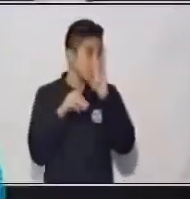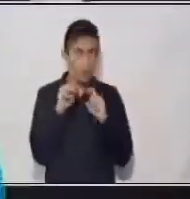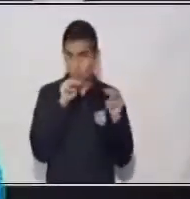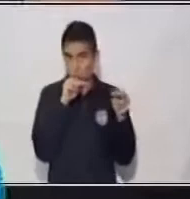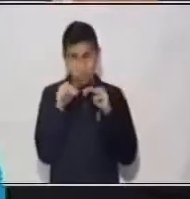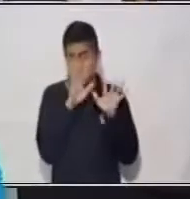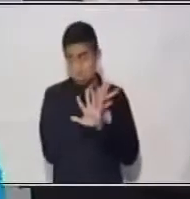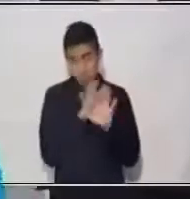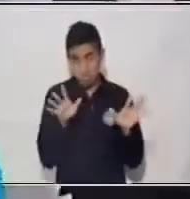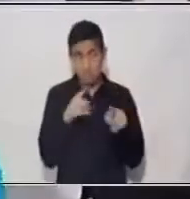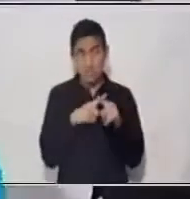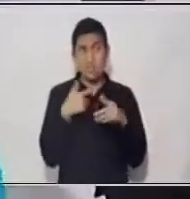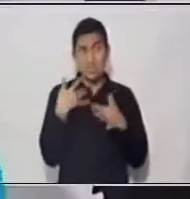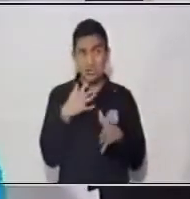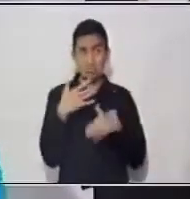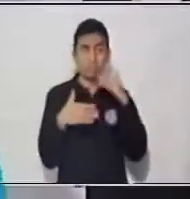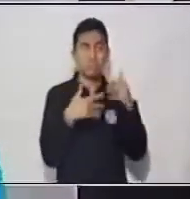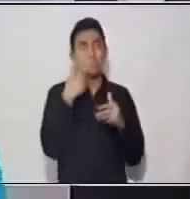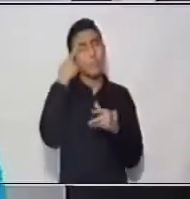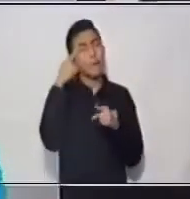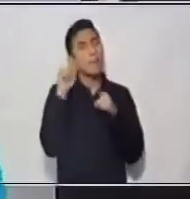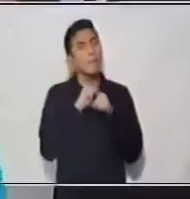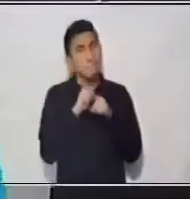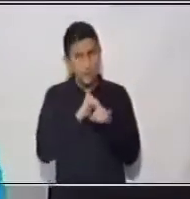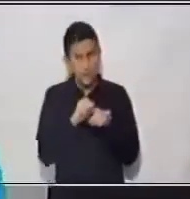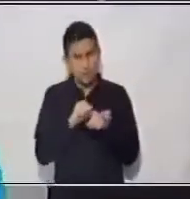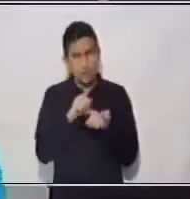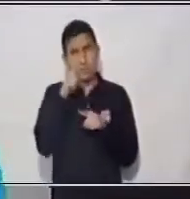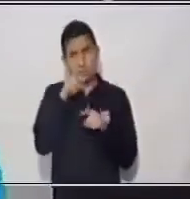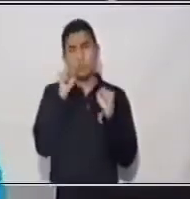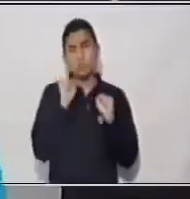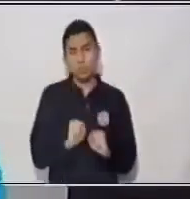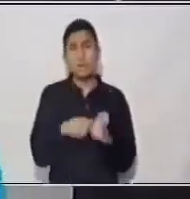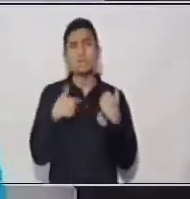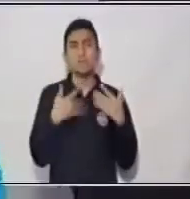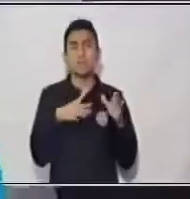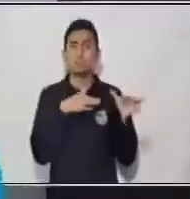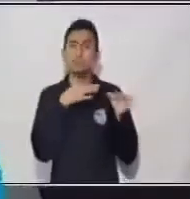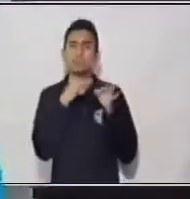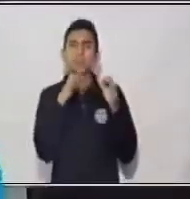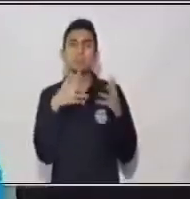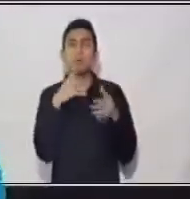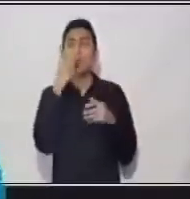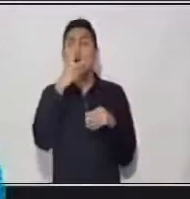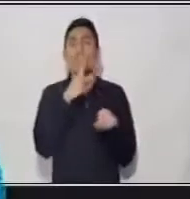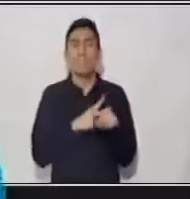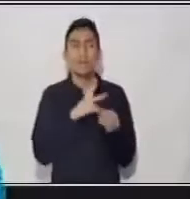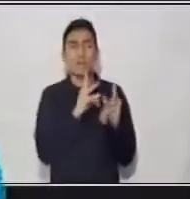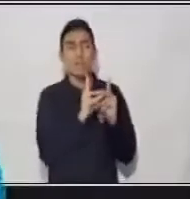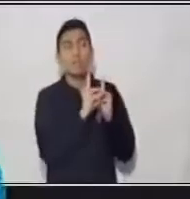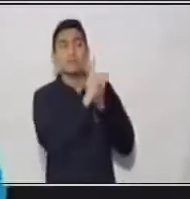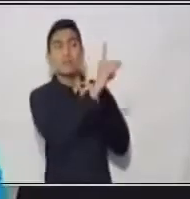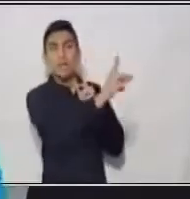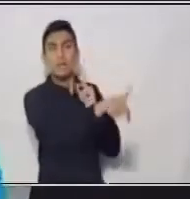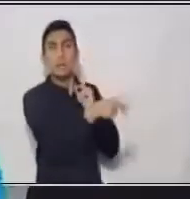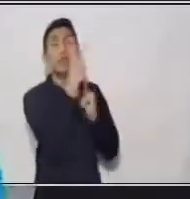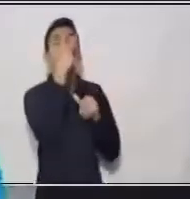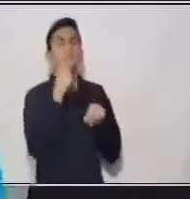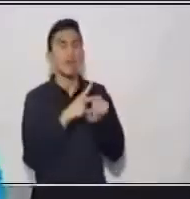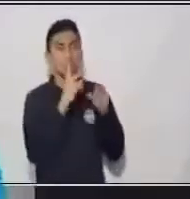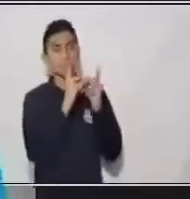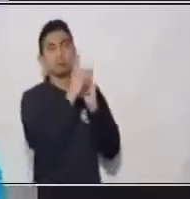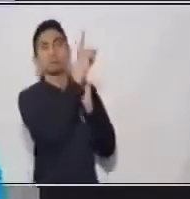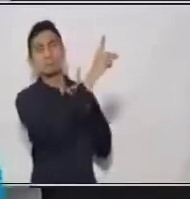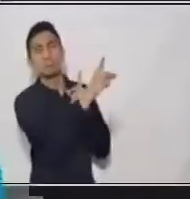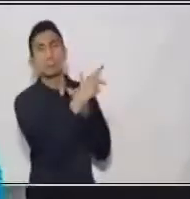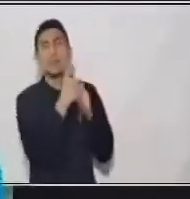¿verdad? Pero para fines prácticos, nosotros decimos que el recorrido es 2 veces la distancia.